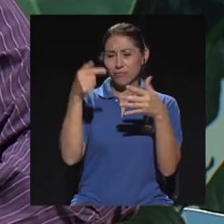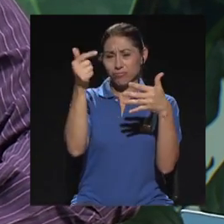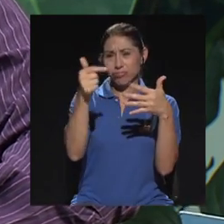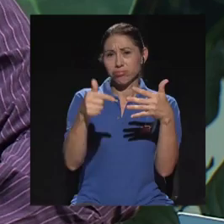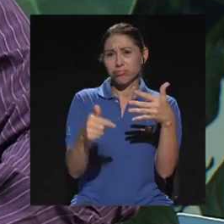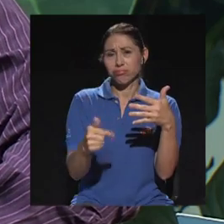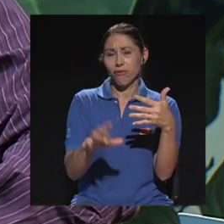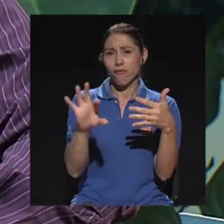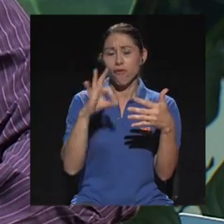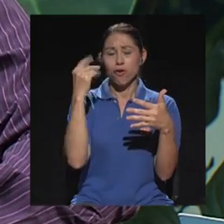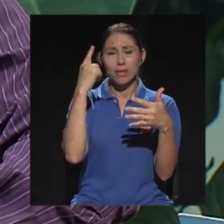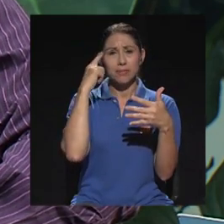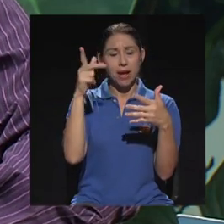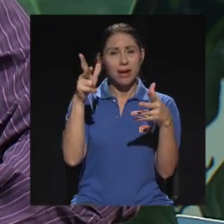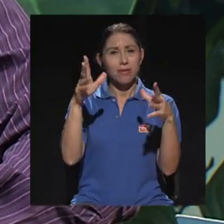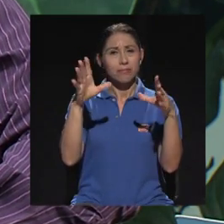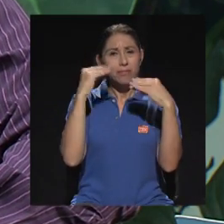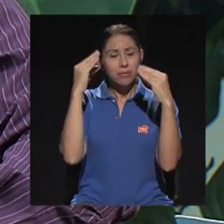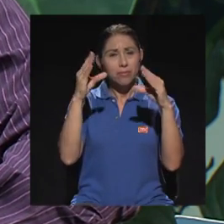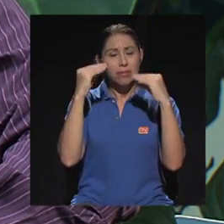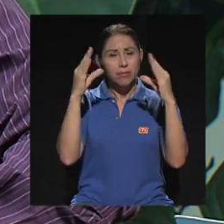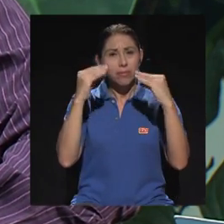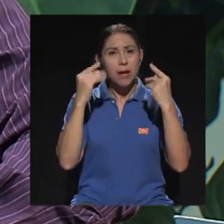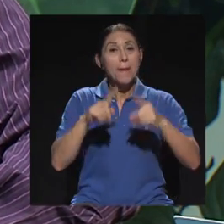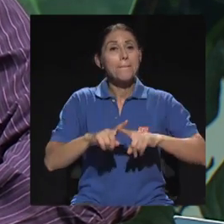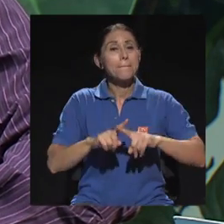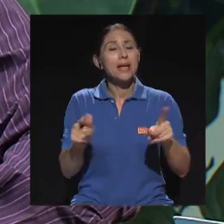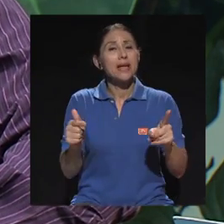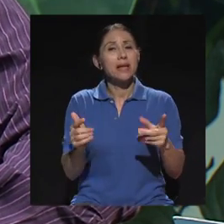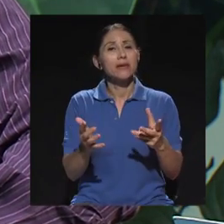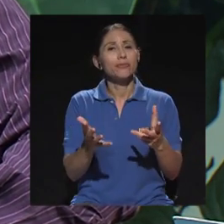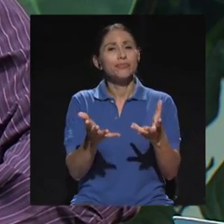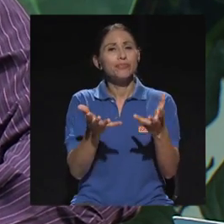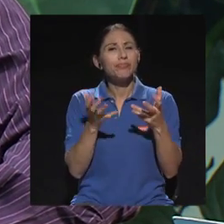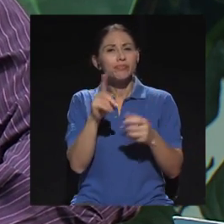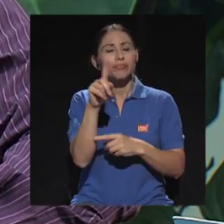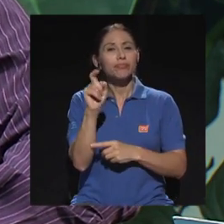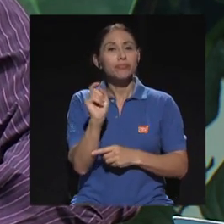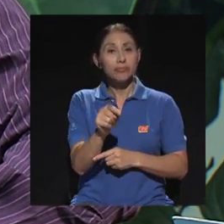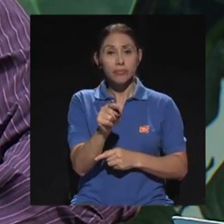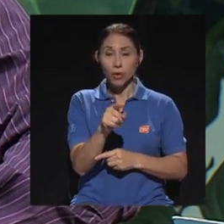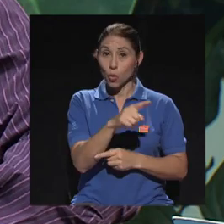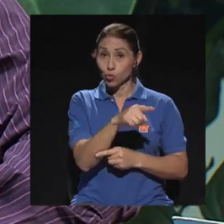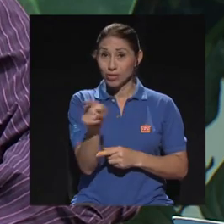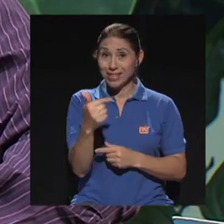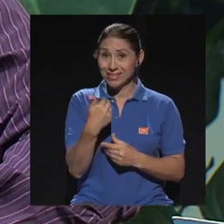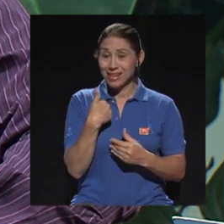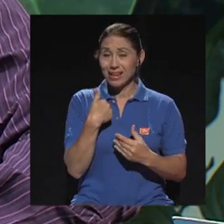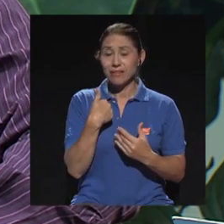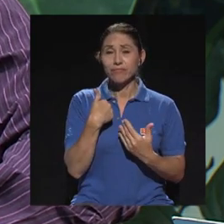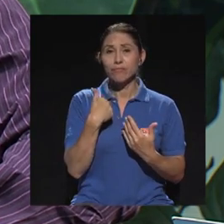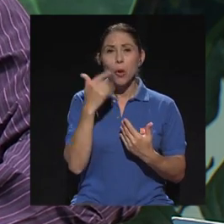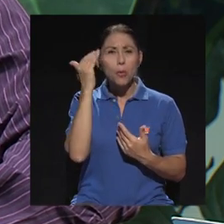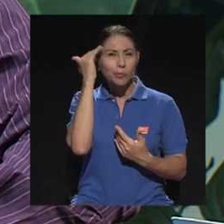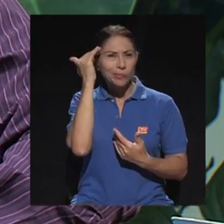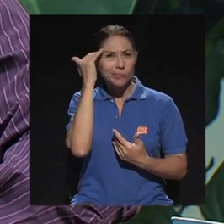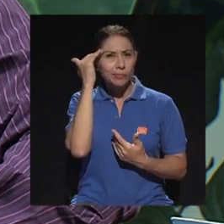los mecanismos con los que contamos día a día. Pero sí quisiera preguntarles si ustedes tienen información de qué